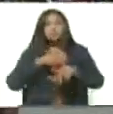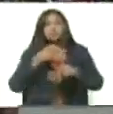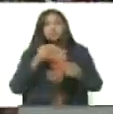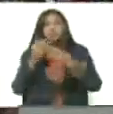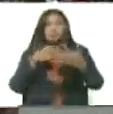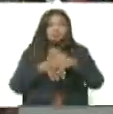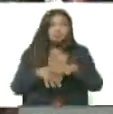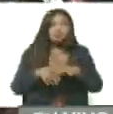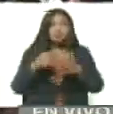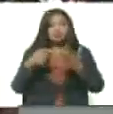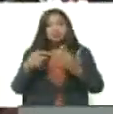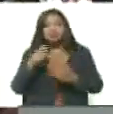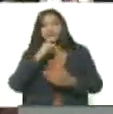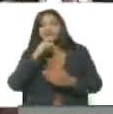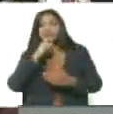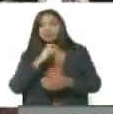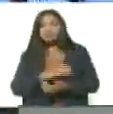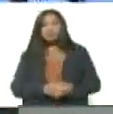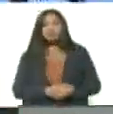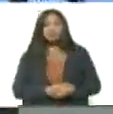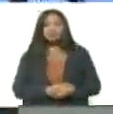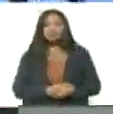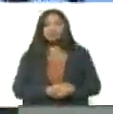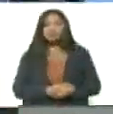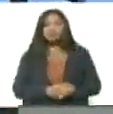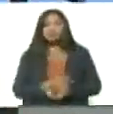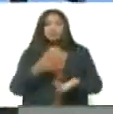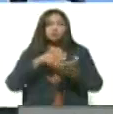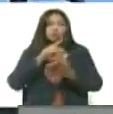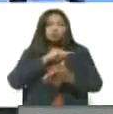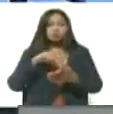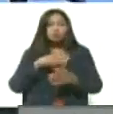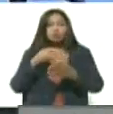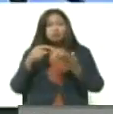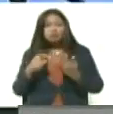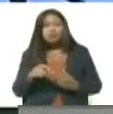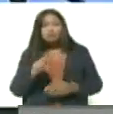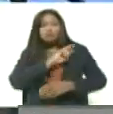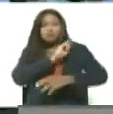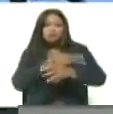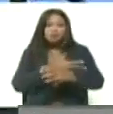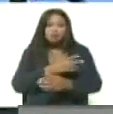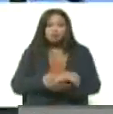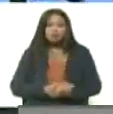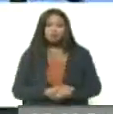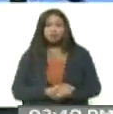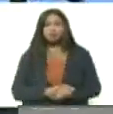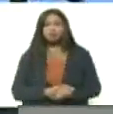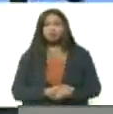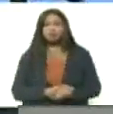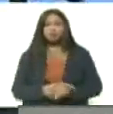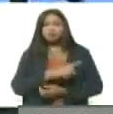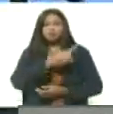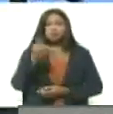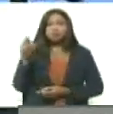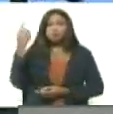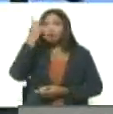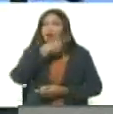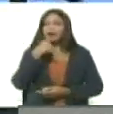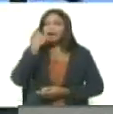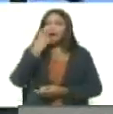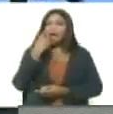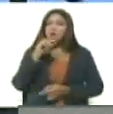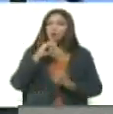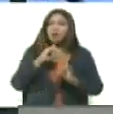las dificultades. Nos tocó los momentos duros. Les veo la cara